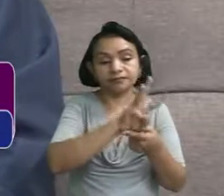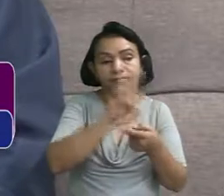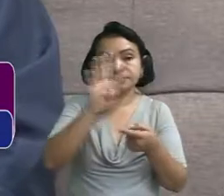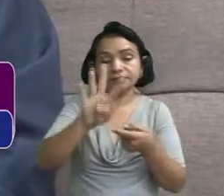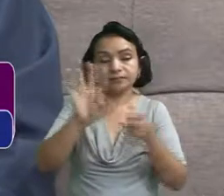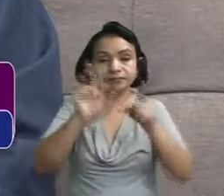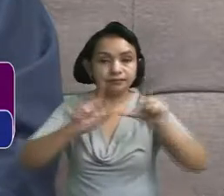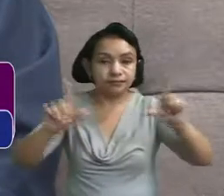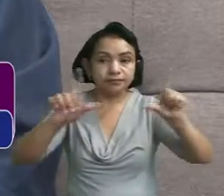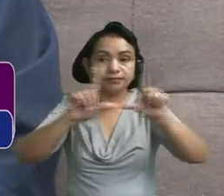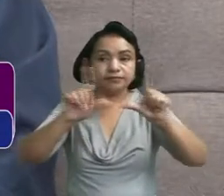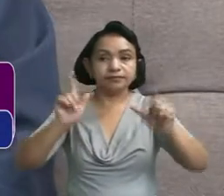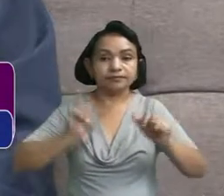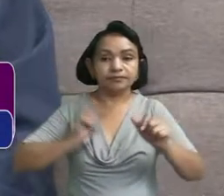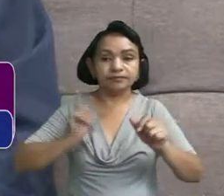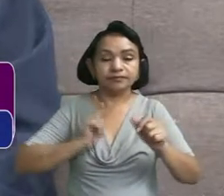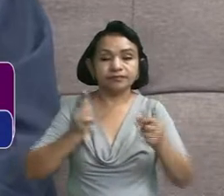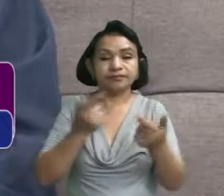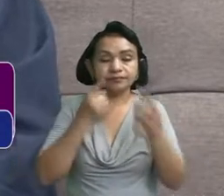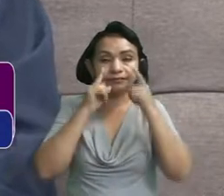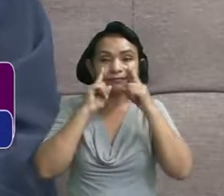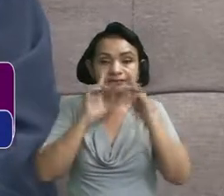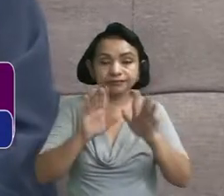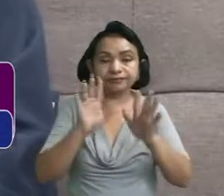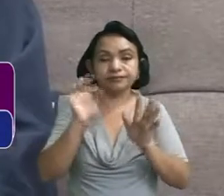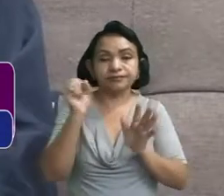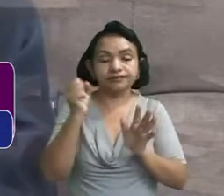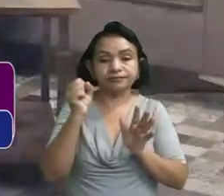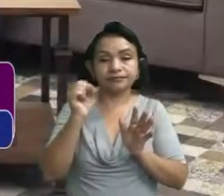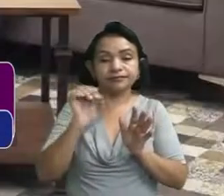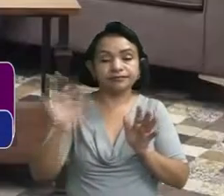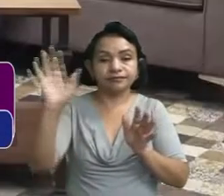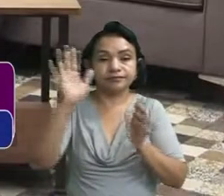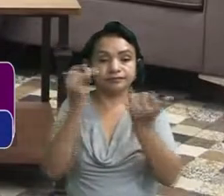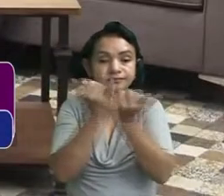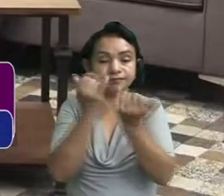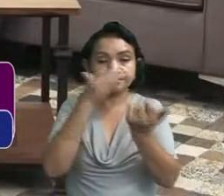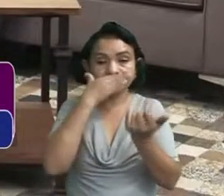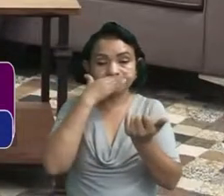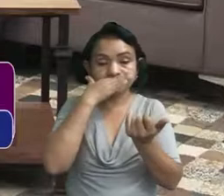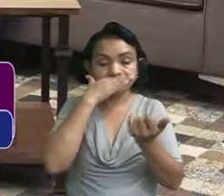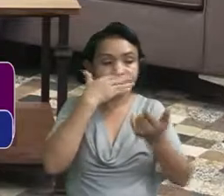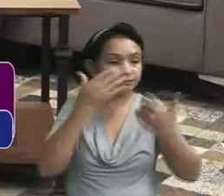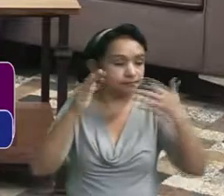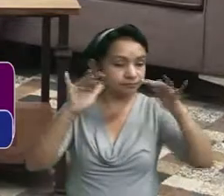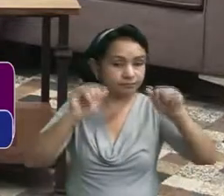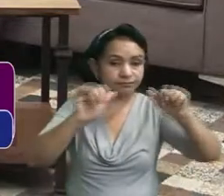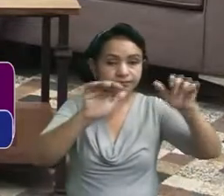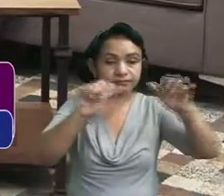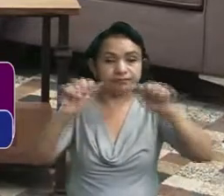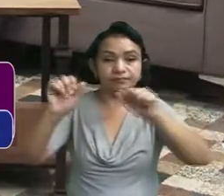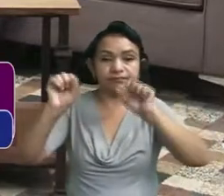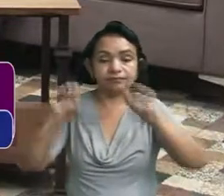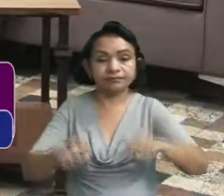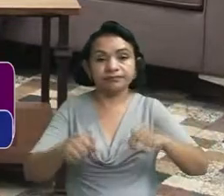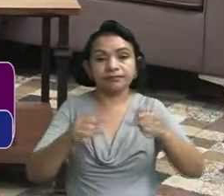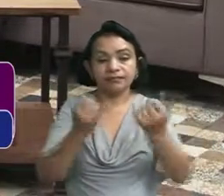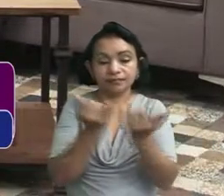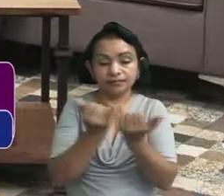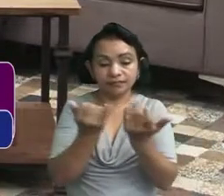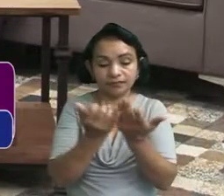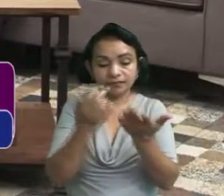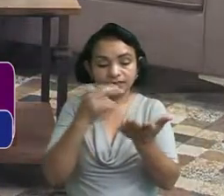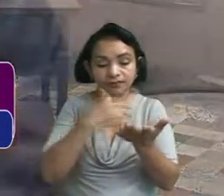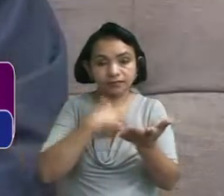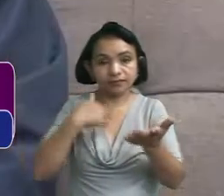país había afiliación a la seguridad social. La revolución sandinista universalizó la seguridad social, ¿verdad? Y hoy eso se ha ido